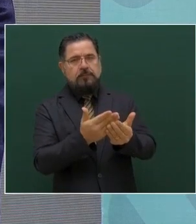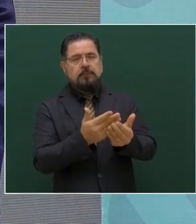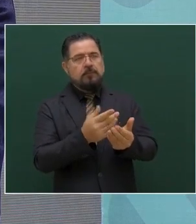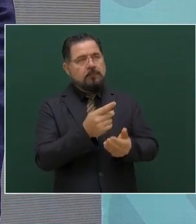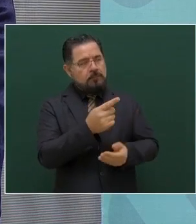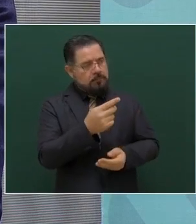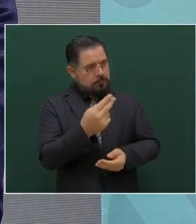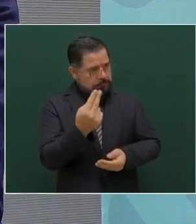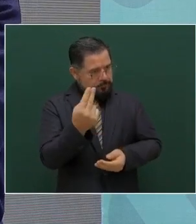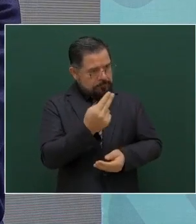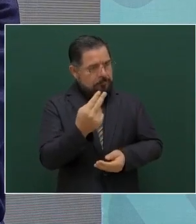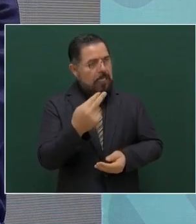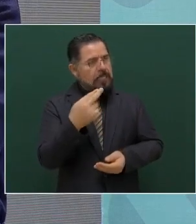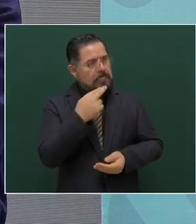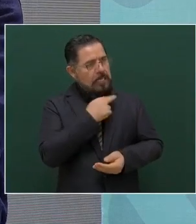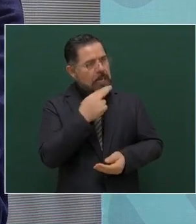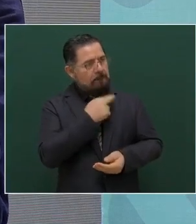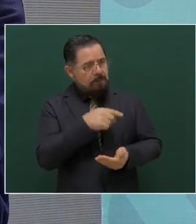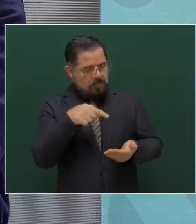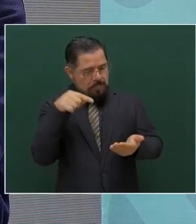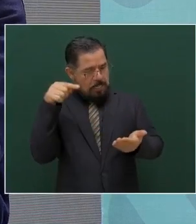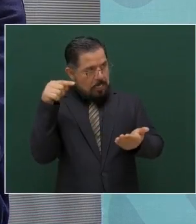pronto posible